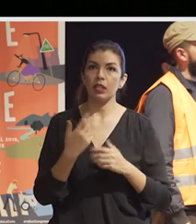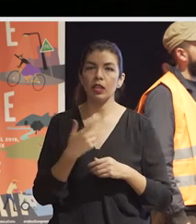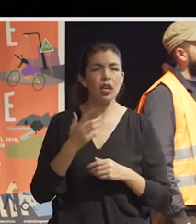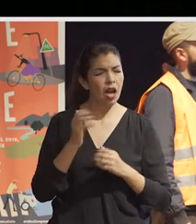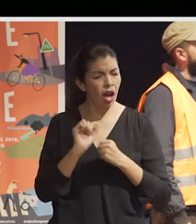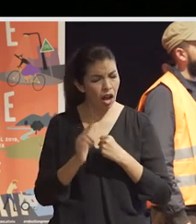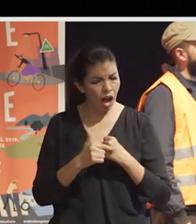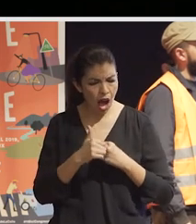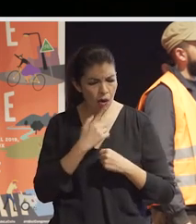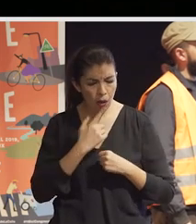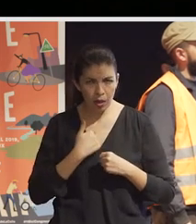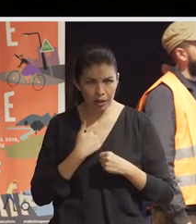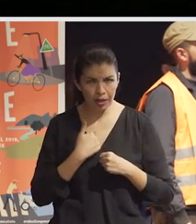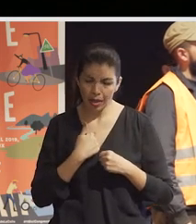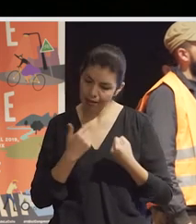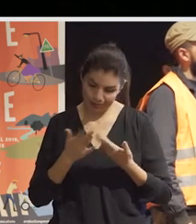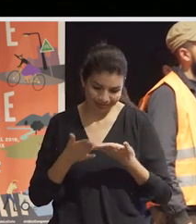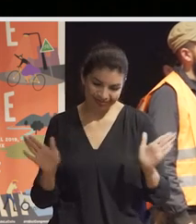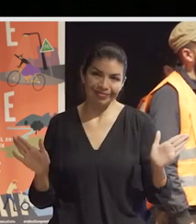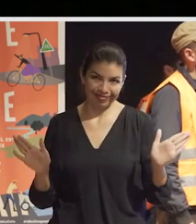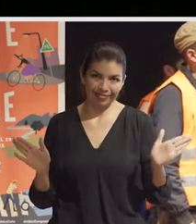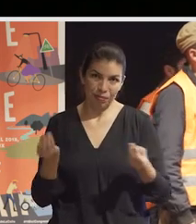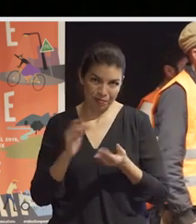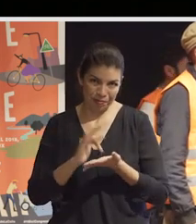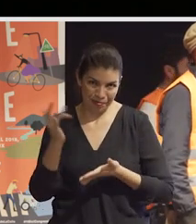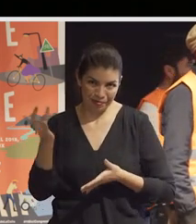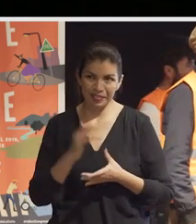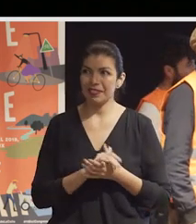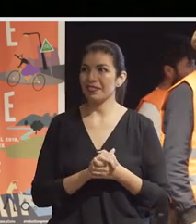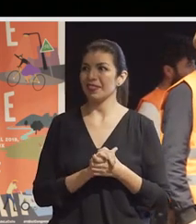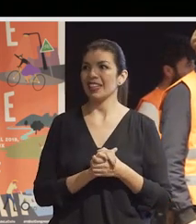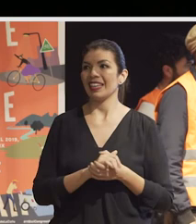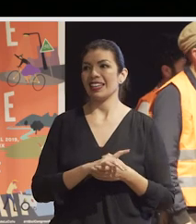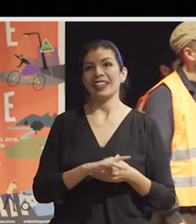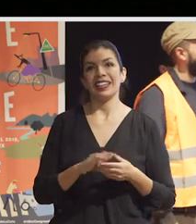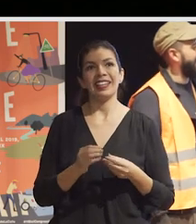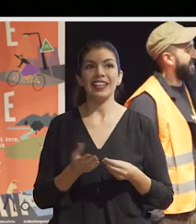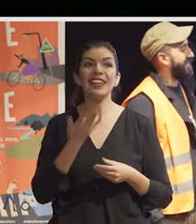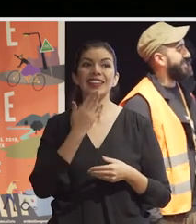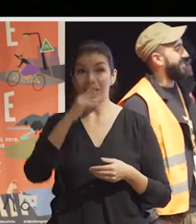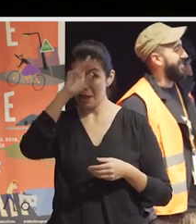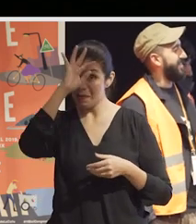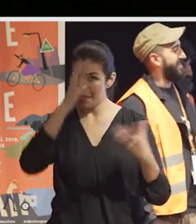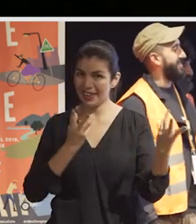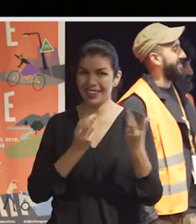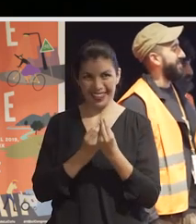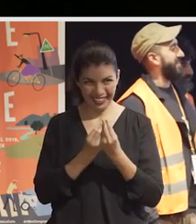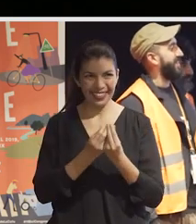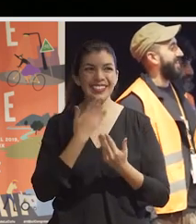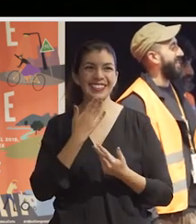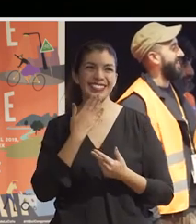son bienvenidos y también que bueno que todo el mundo esté aquí reunido de monterrey escucho que